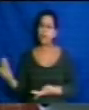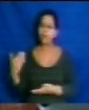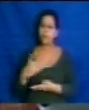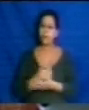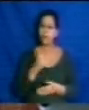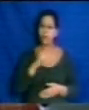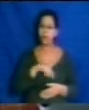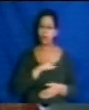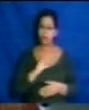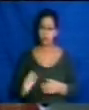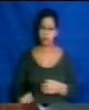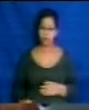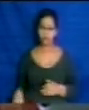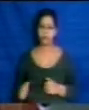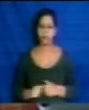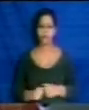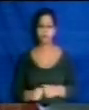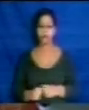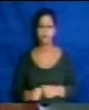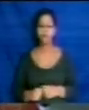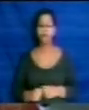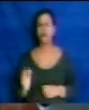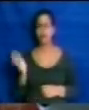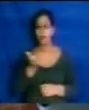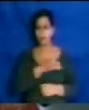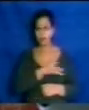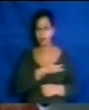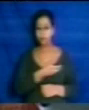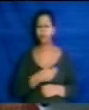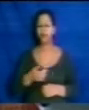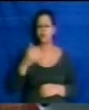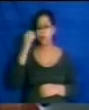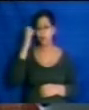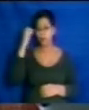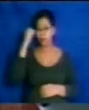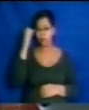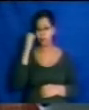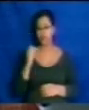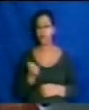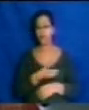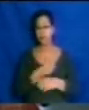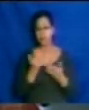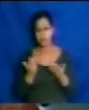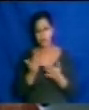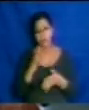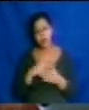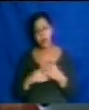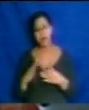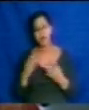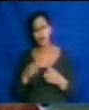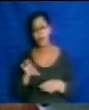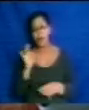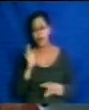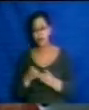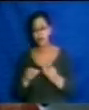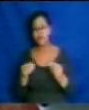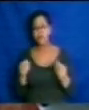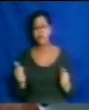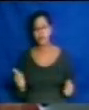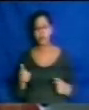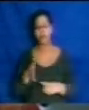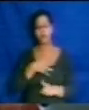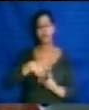lo regresen. Para nosotros es muy importante hacer algo para que esta solución, para que esta